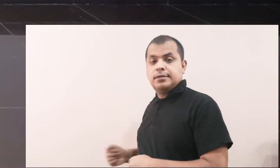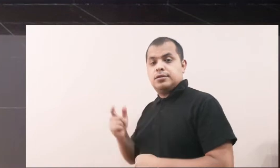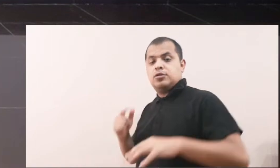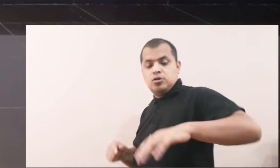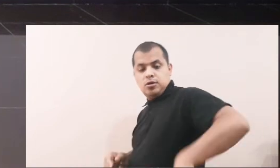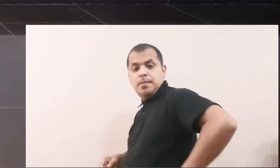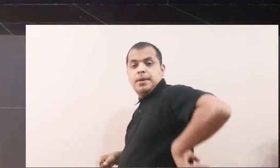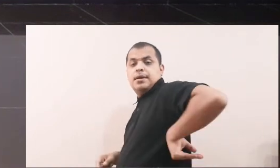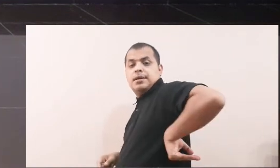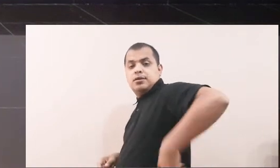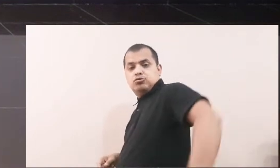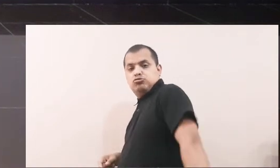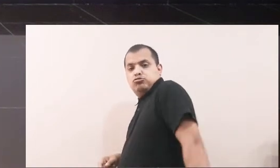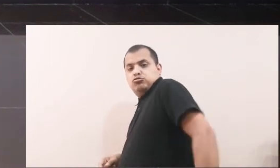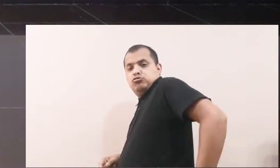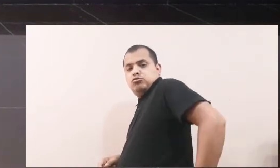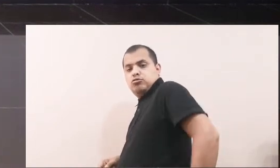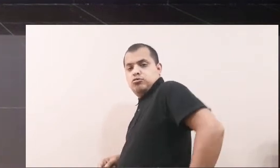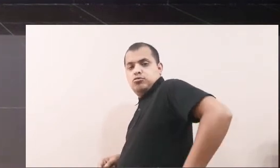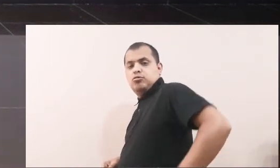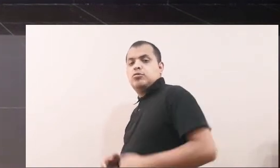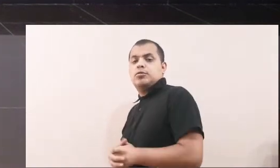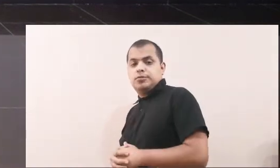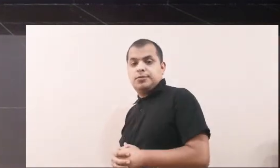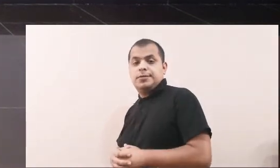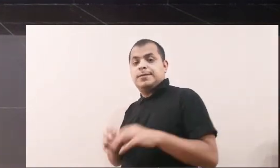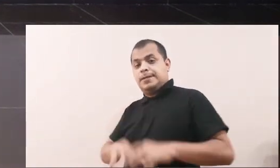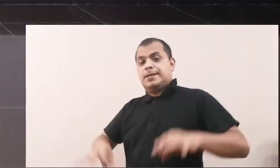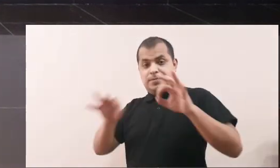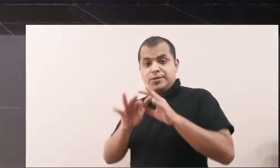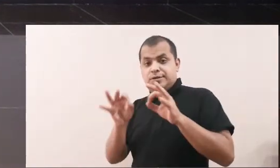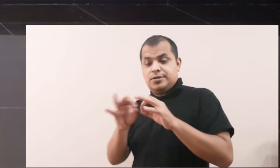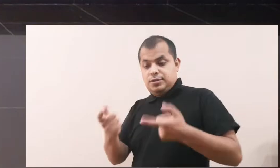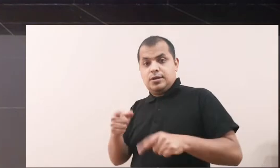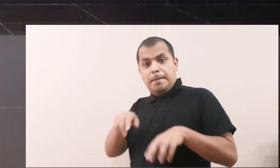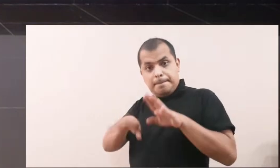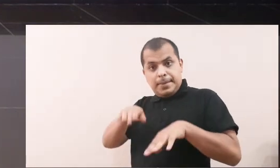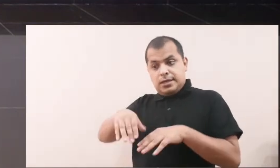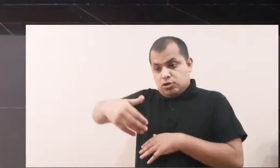levantan una pierna y jalan el cuádriceps, músculo importante de la carrera.